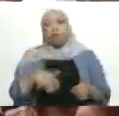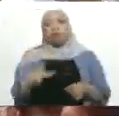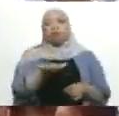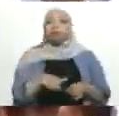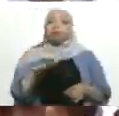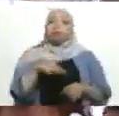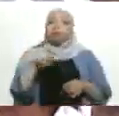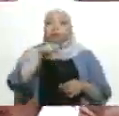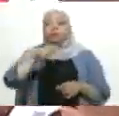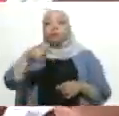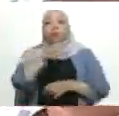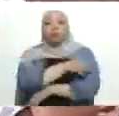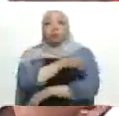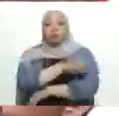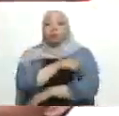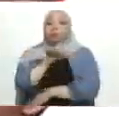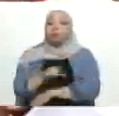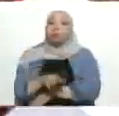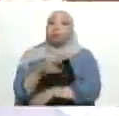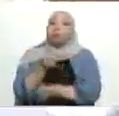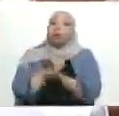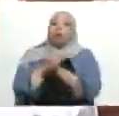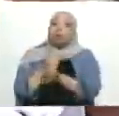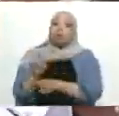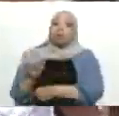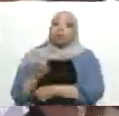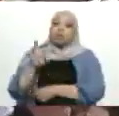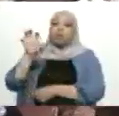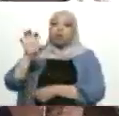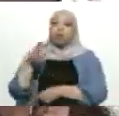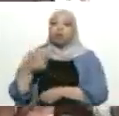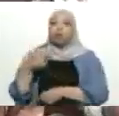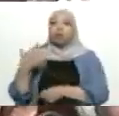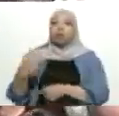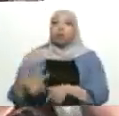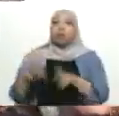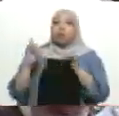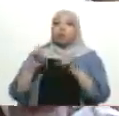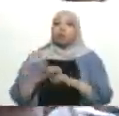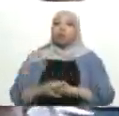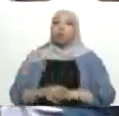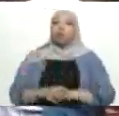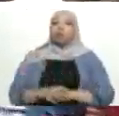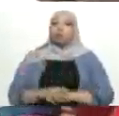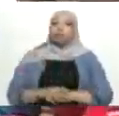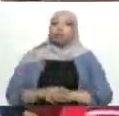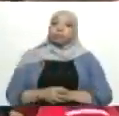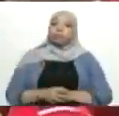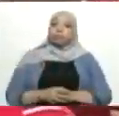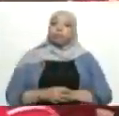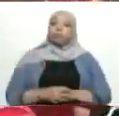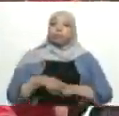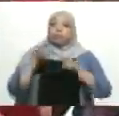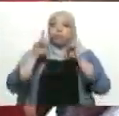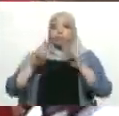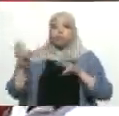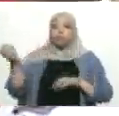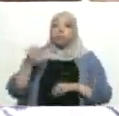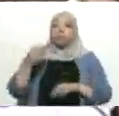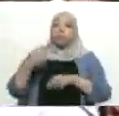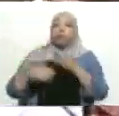hay sectores de la oposición que también aman a su patria y no lo iban a permitir. Y cuando vieron, más cuando vieron a